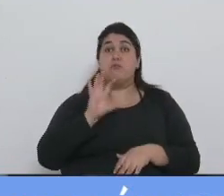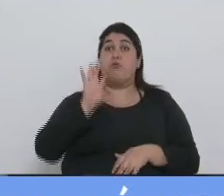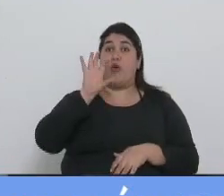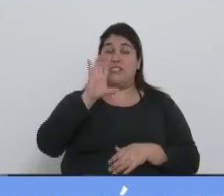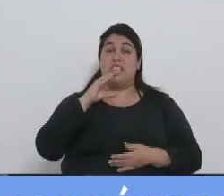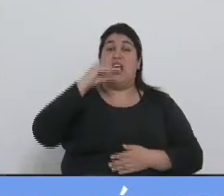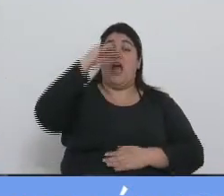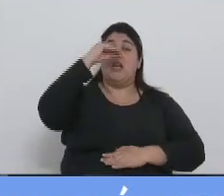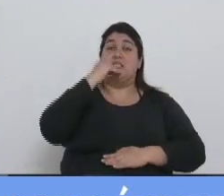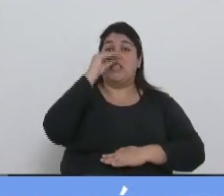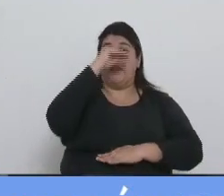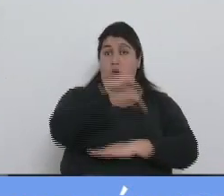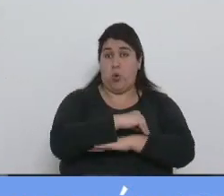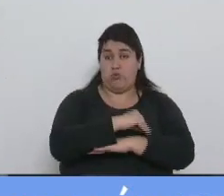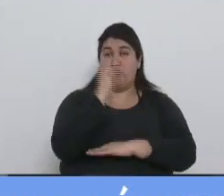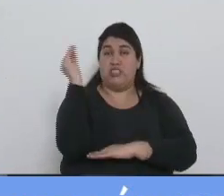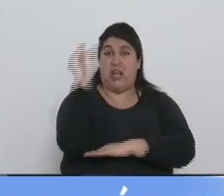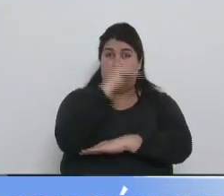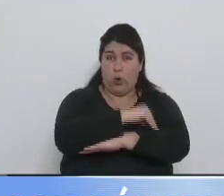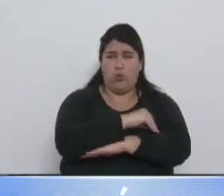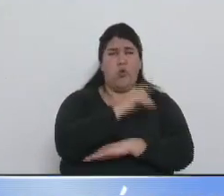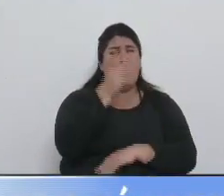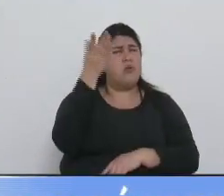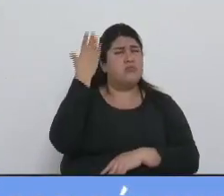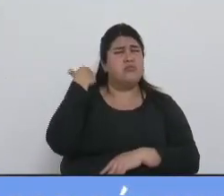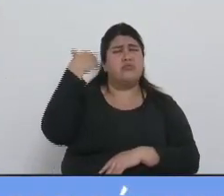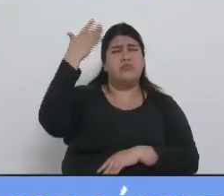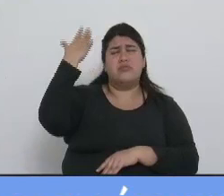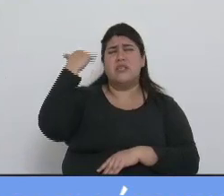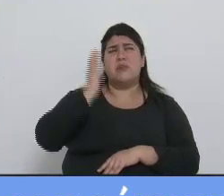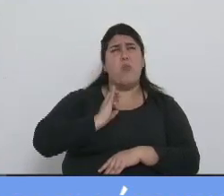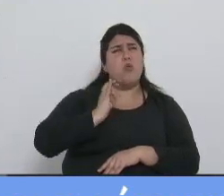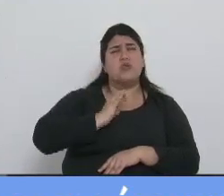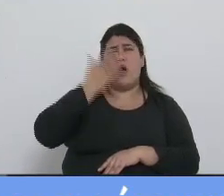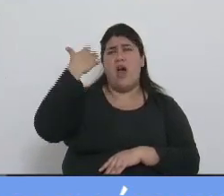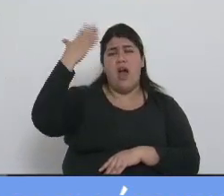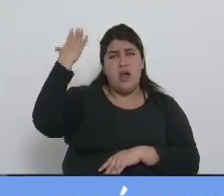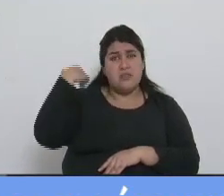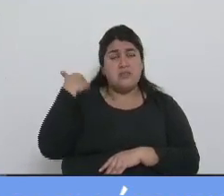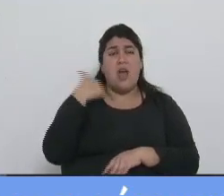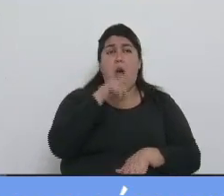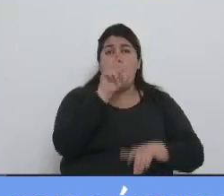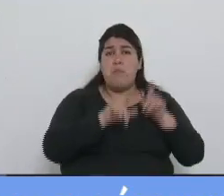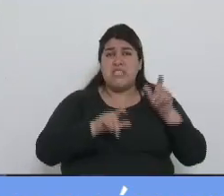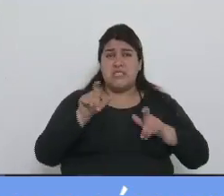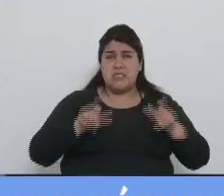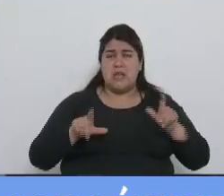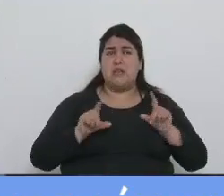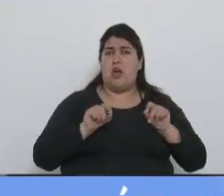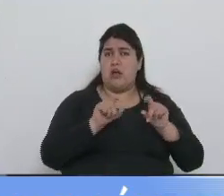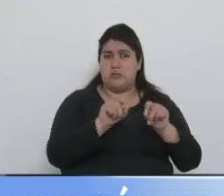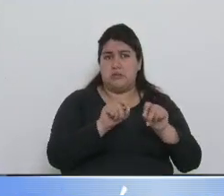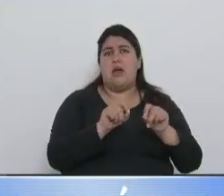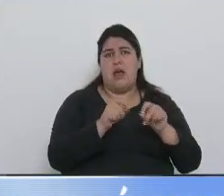Cruz, hace muchísimo tiempo que los pacientes oncológicos están pidiendo